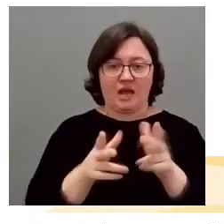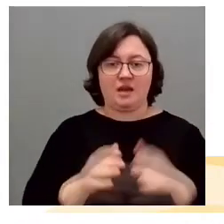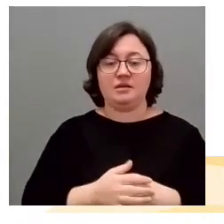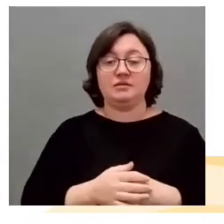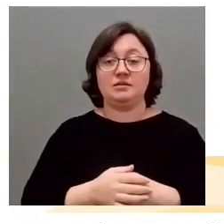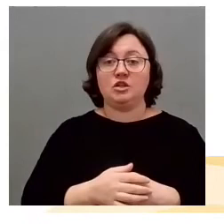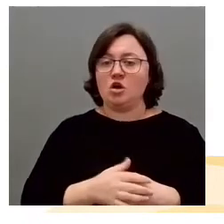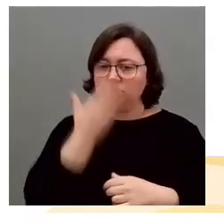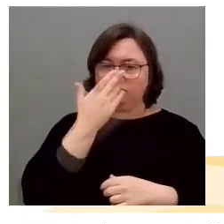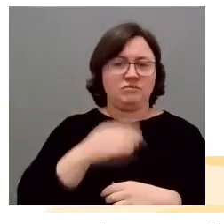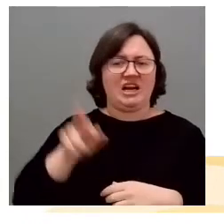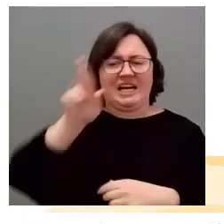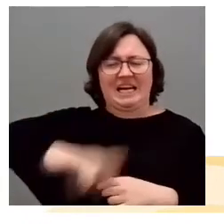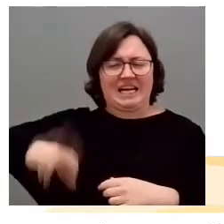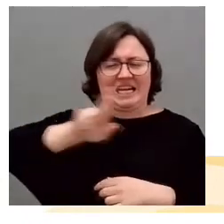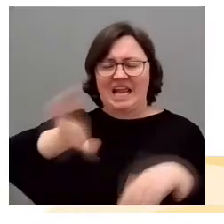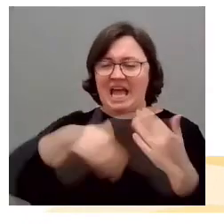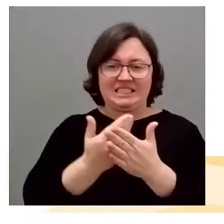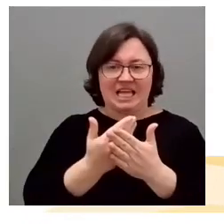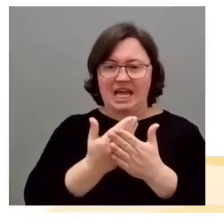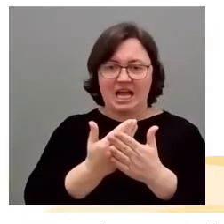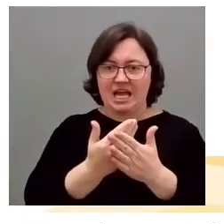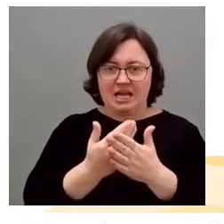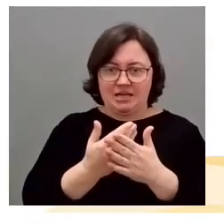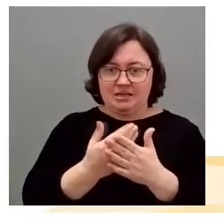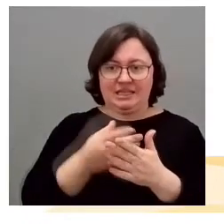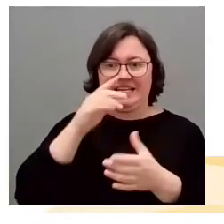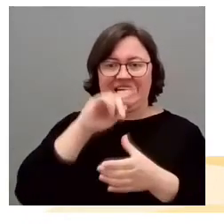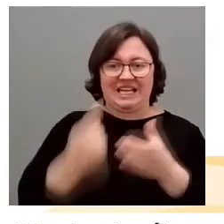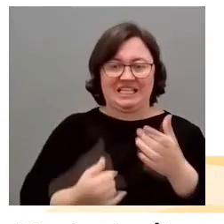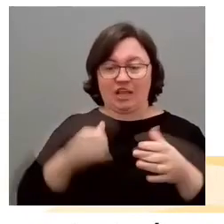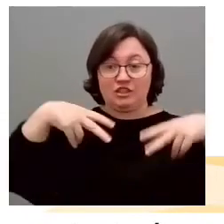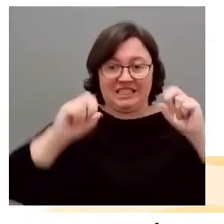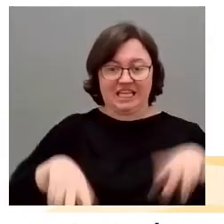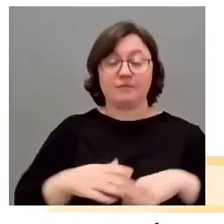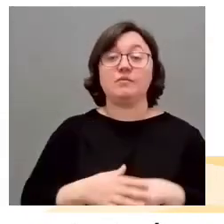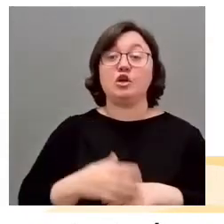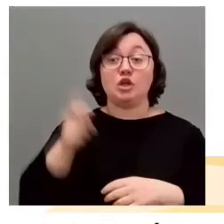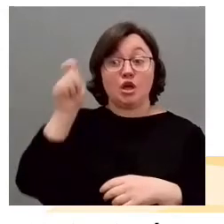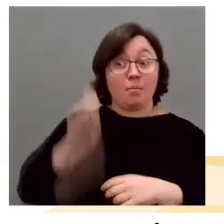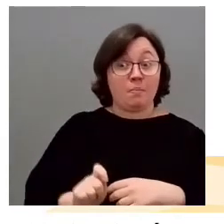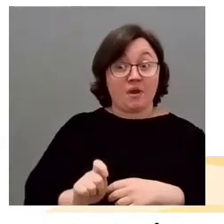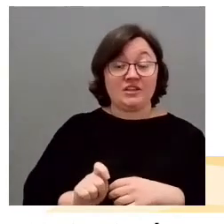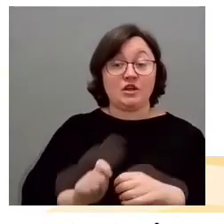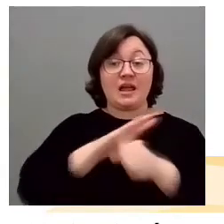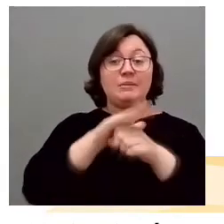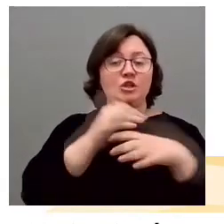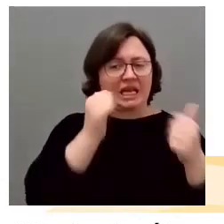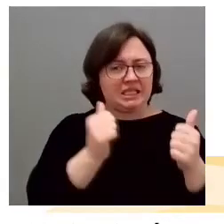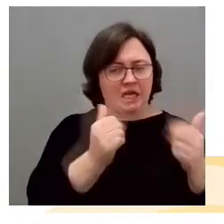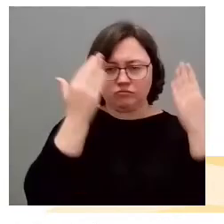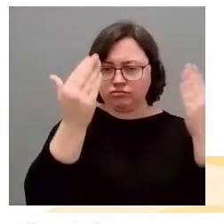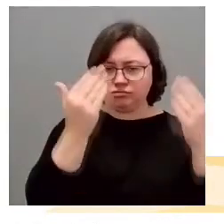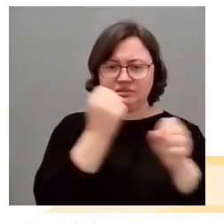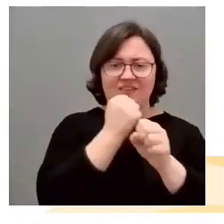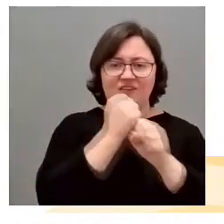no me cansaré nunca de decirlo, que es verdad y es necesario reconocer el trabajo de los profesionales del ámbito sanitario, de